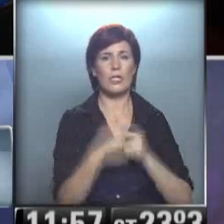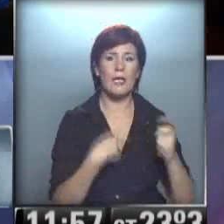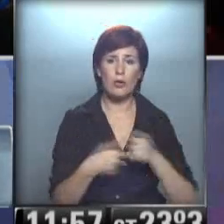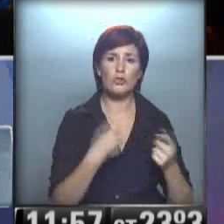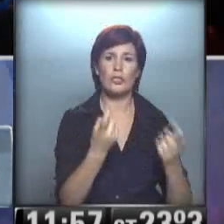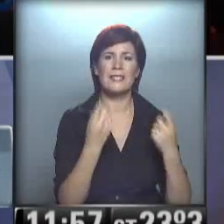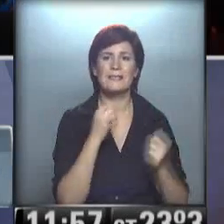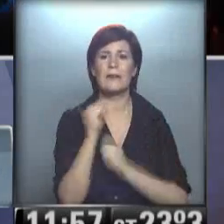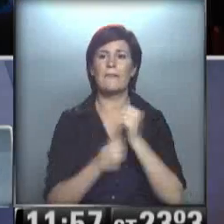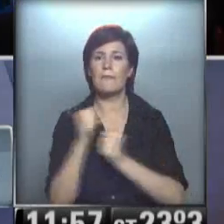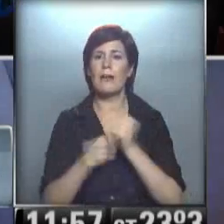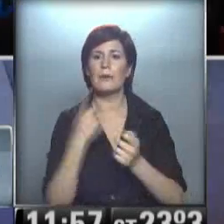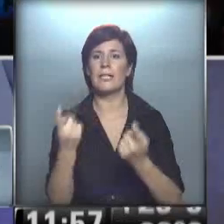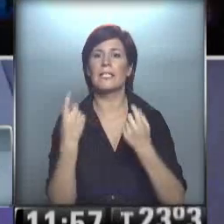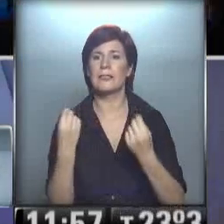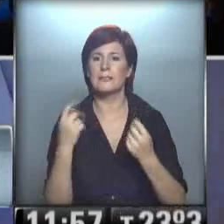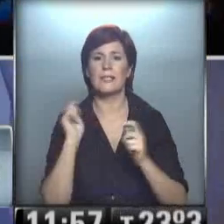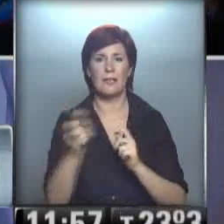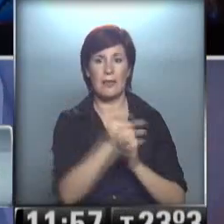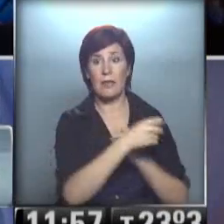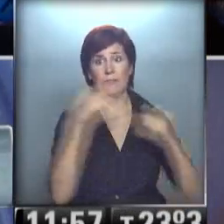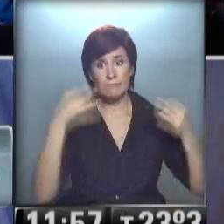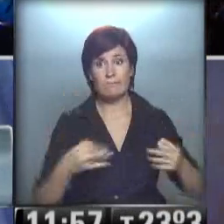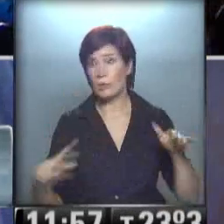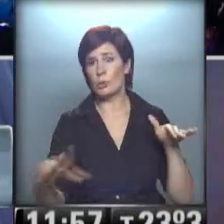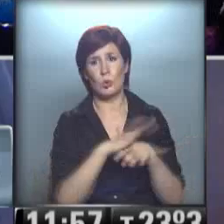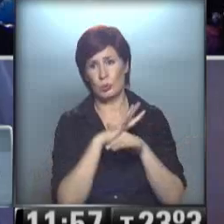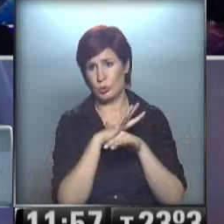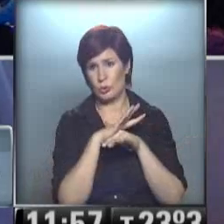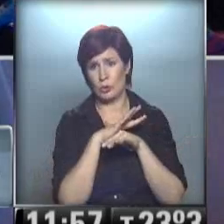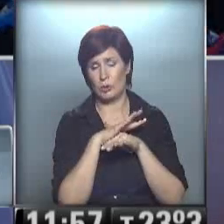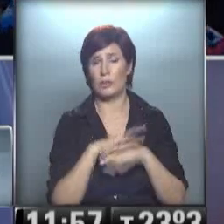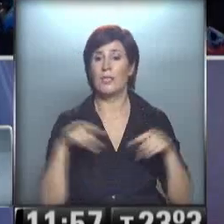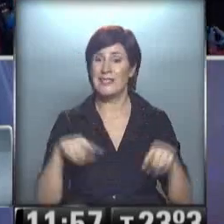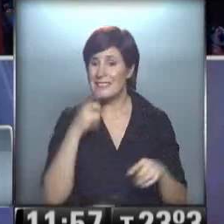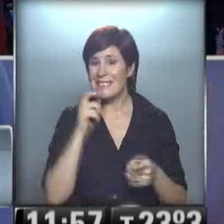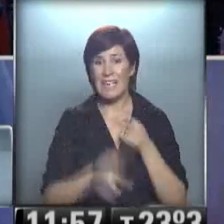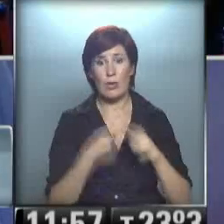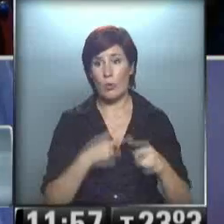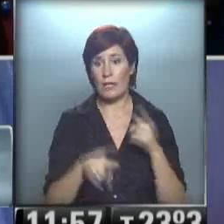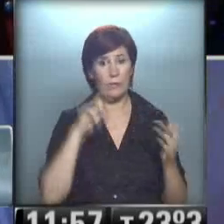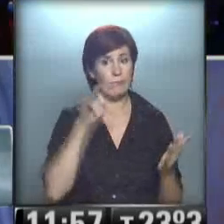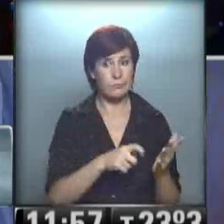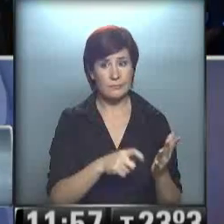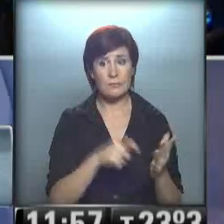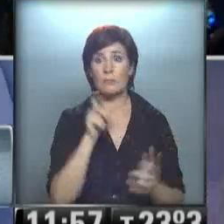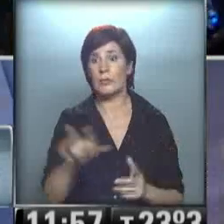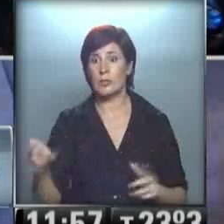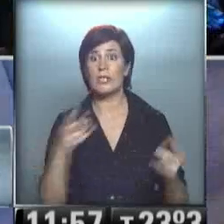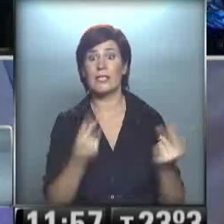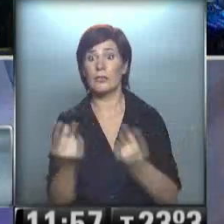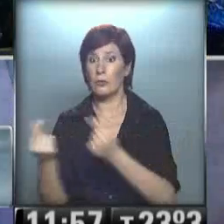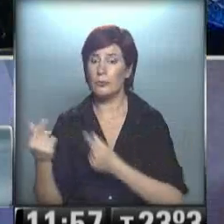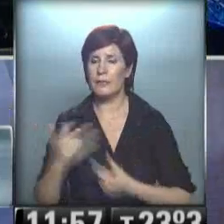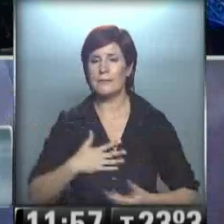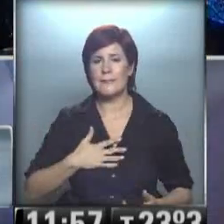del que lo fabricó, y en ese sentido, cuando ese acuerdo no es cumplido, en realidad el consumidor lo que siente